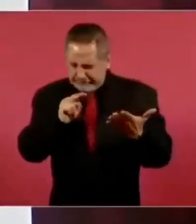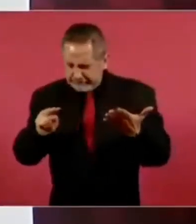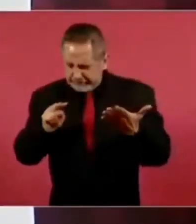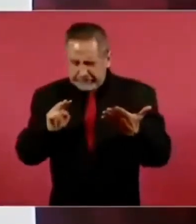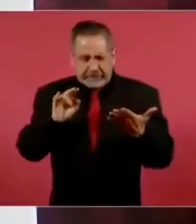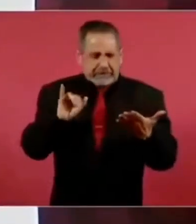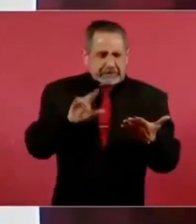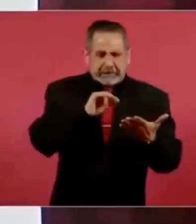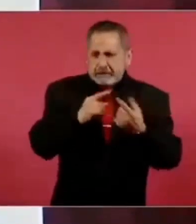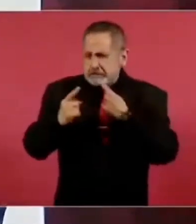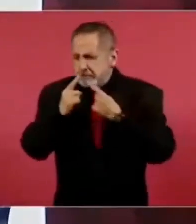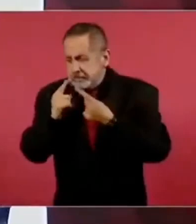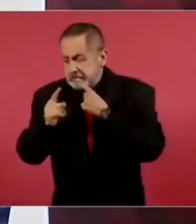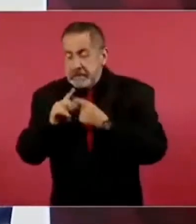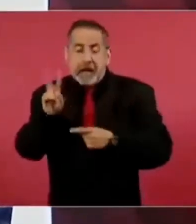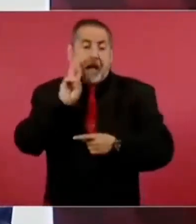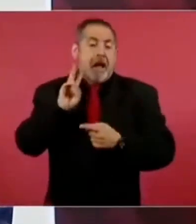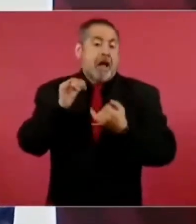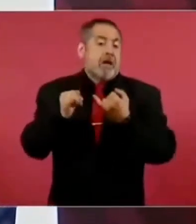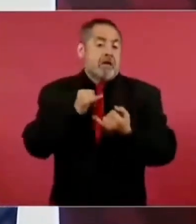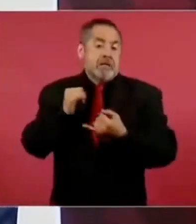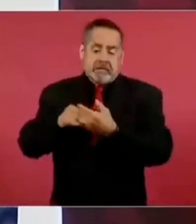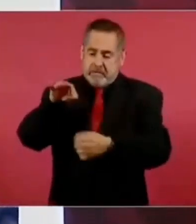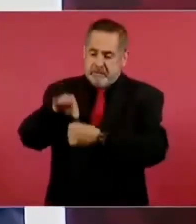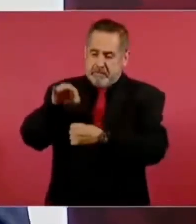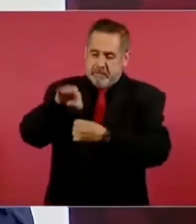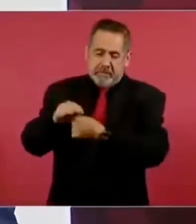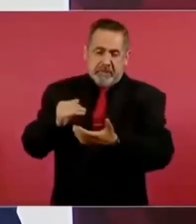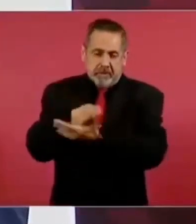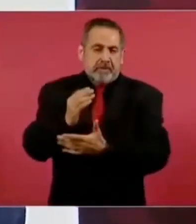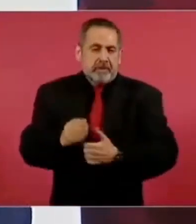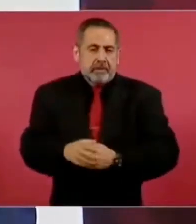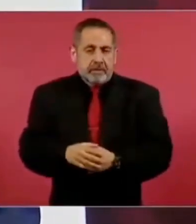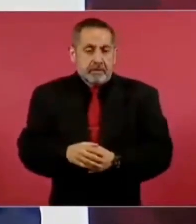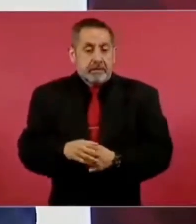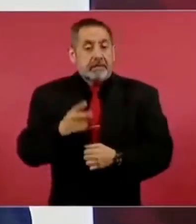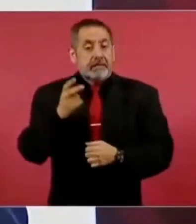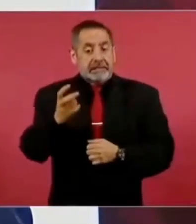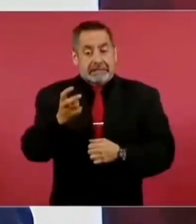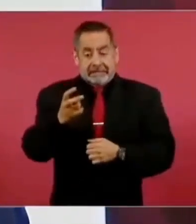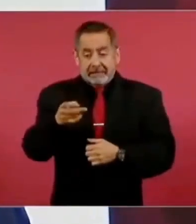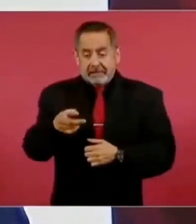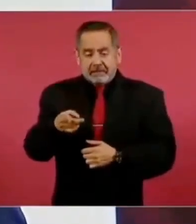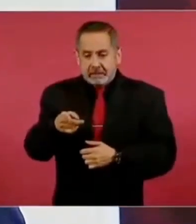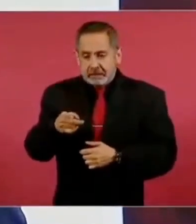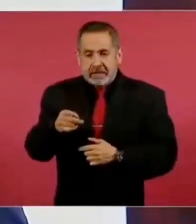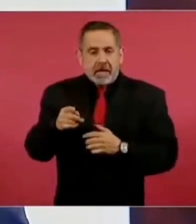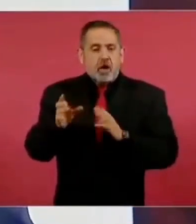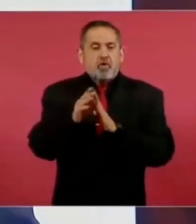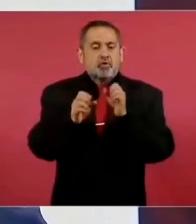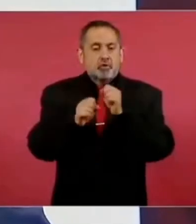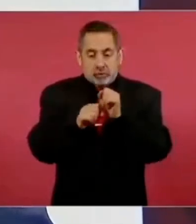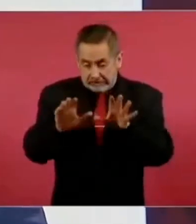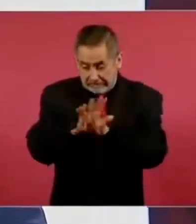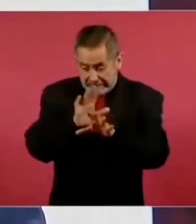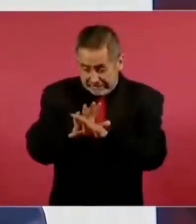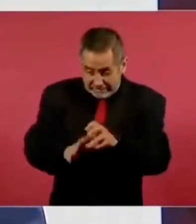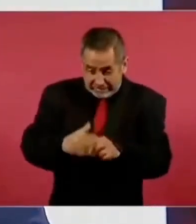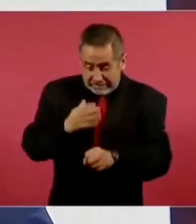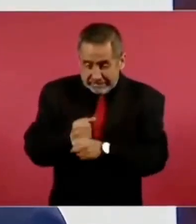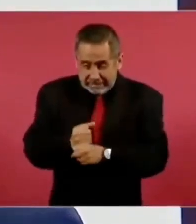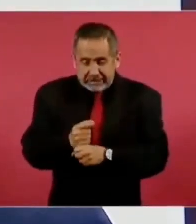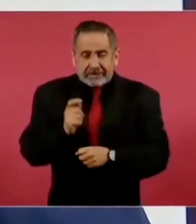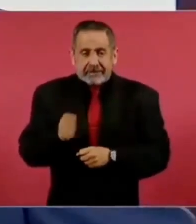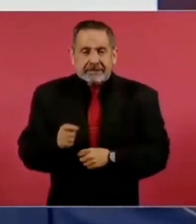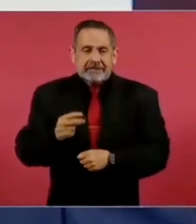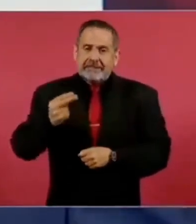su caso se aprueben y para que se aprueben como son normas constitucionales se